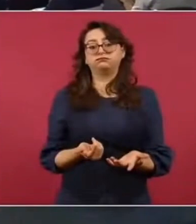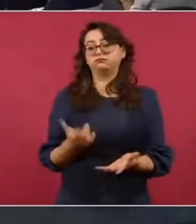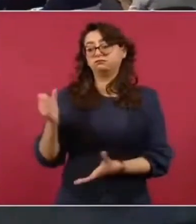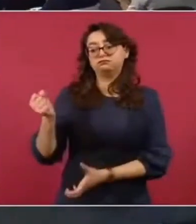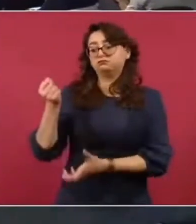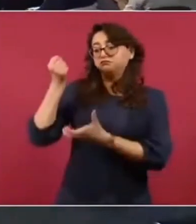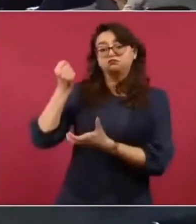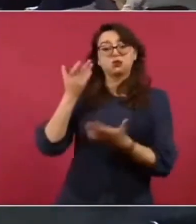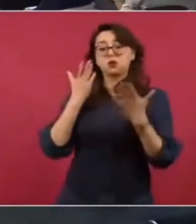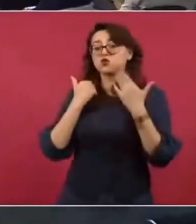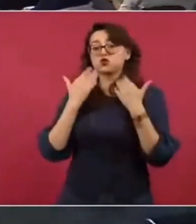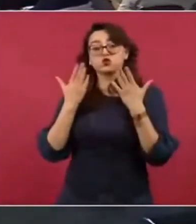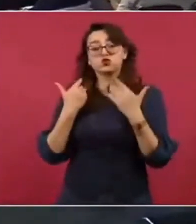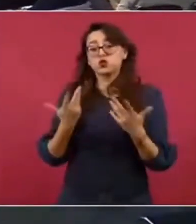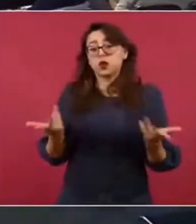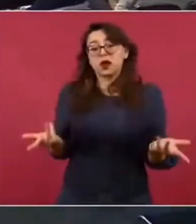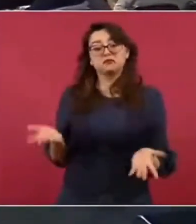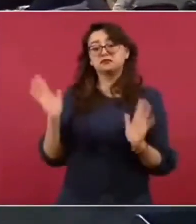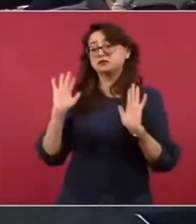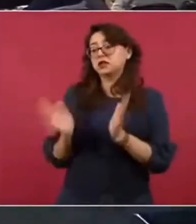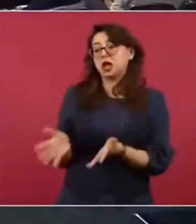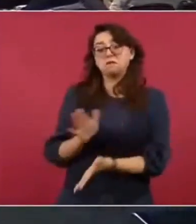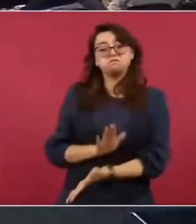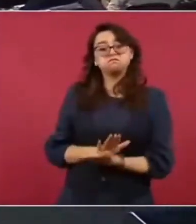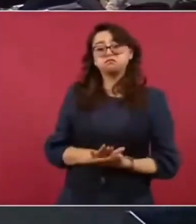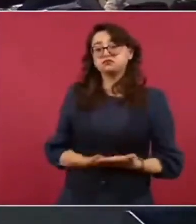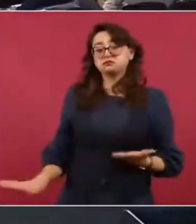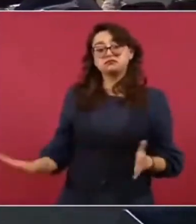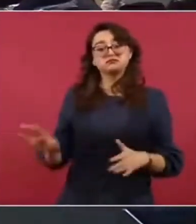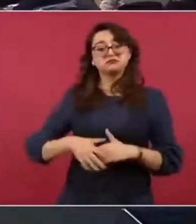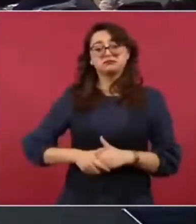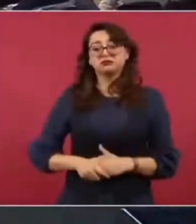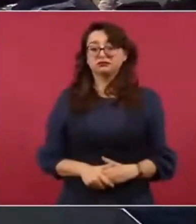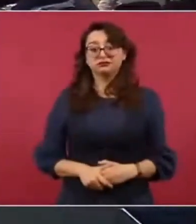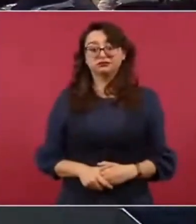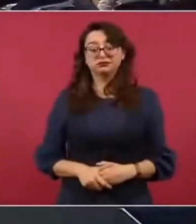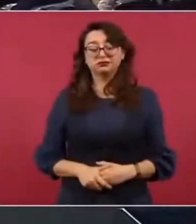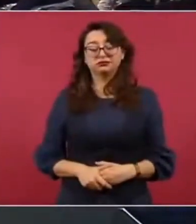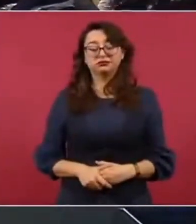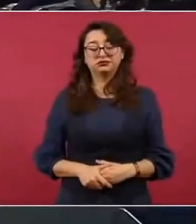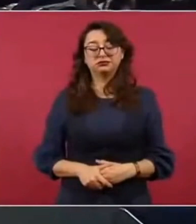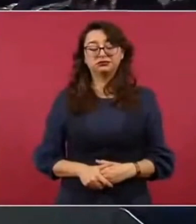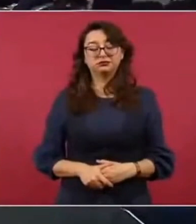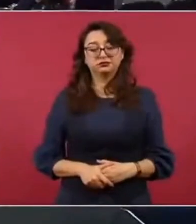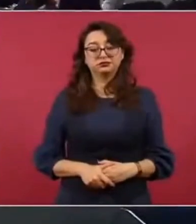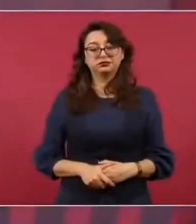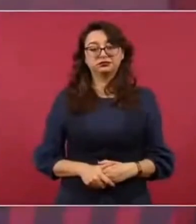Entonces ya no nos queda nada, dice.